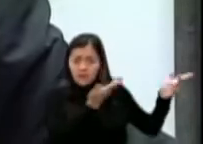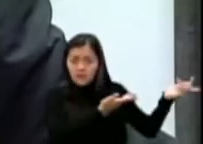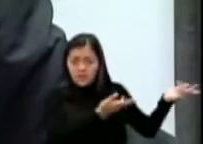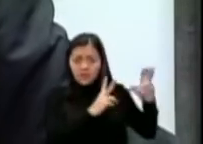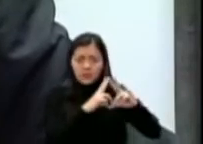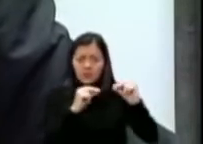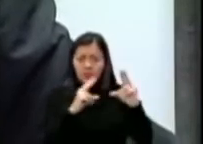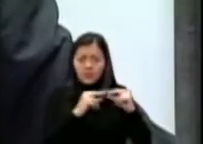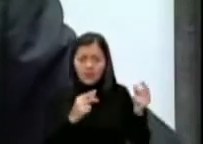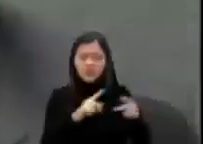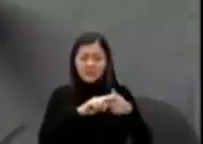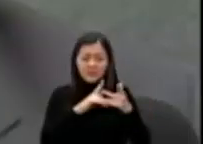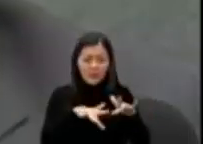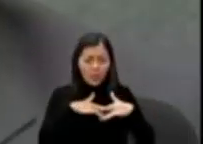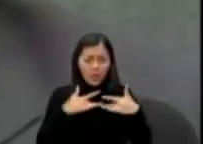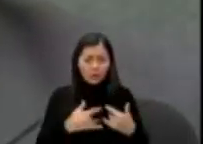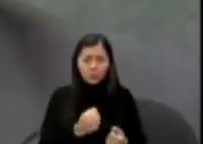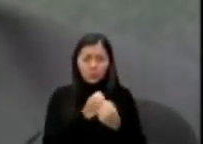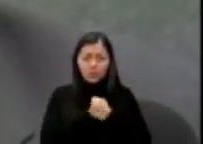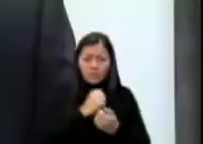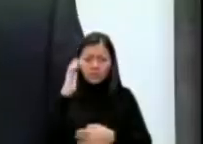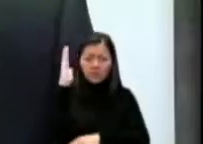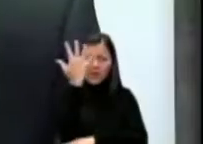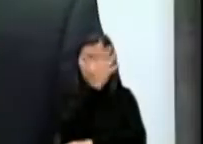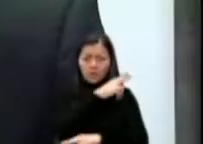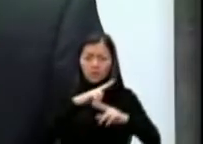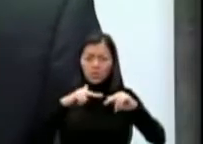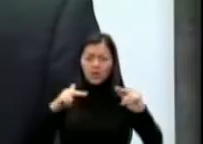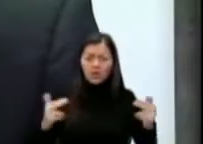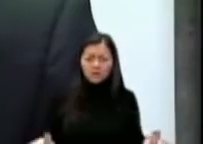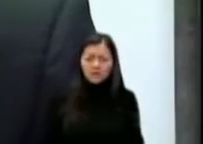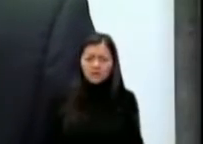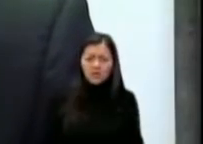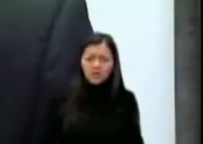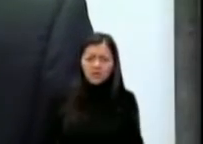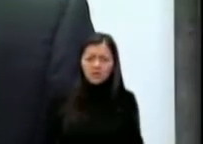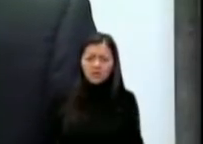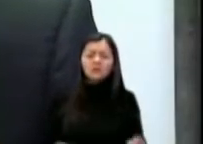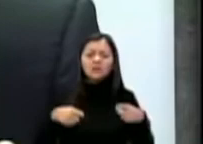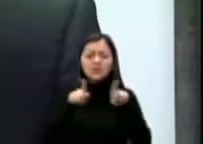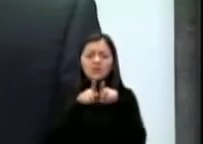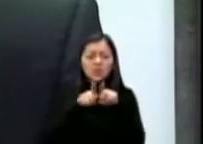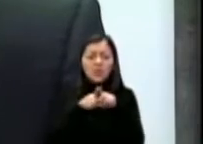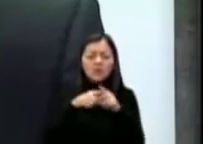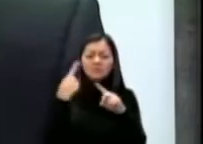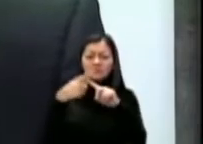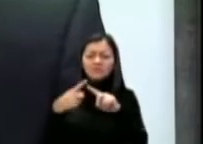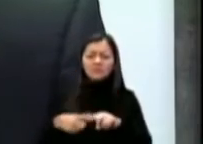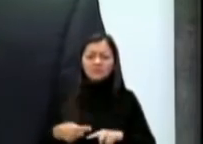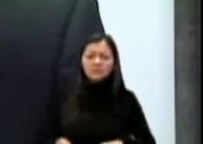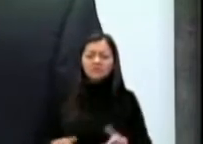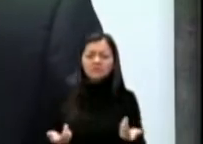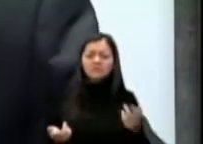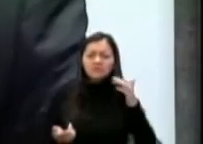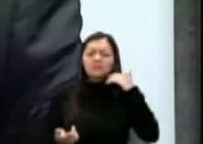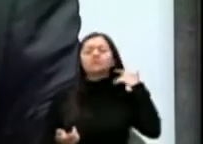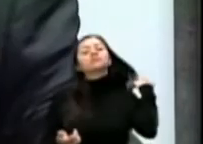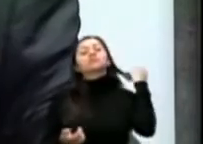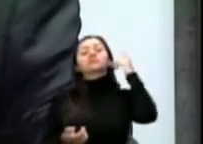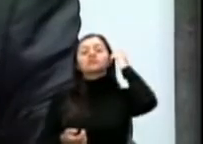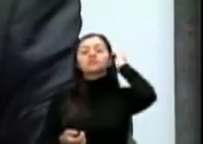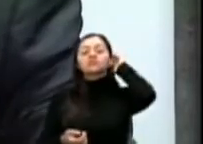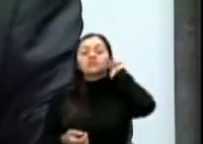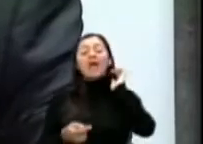en el corazón de la mayoría corazón de la amazonía en el laboratorio biodiverso más grande del planeta para ir